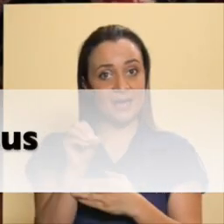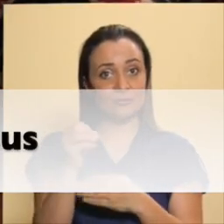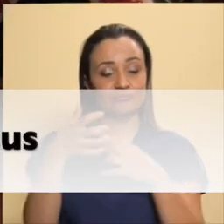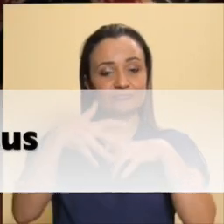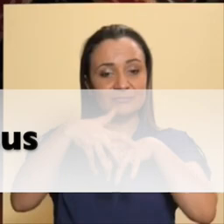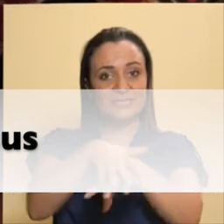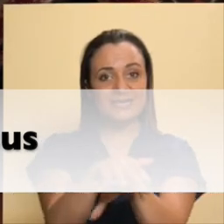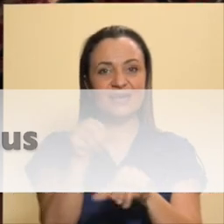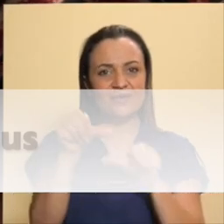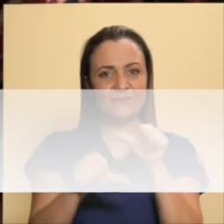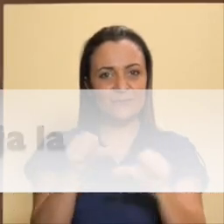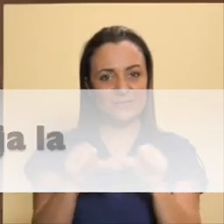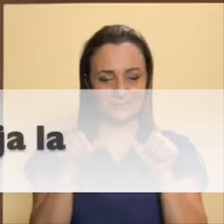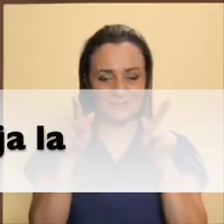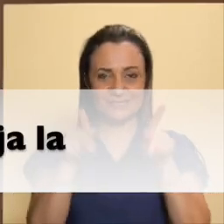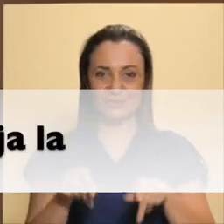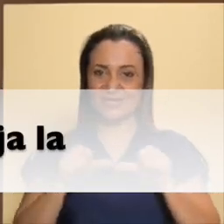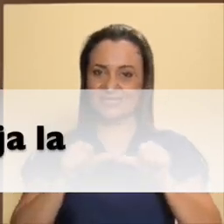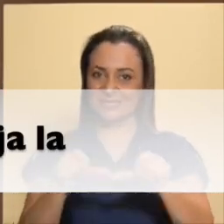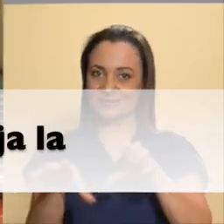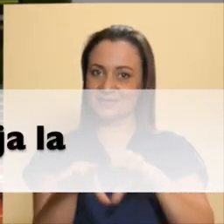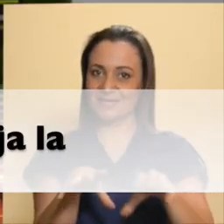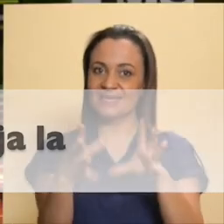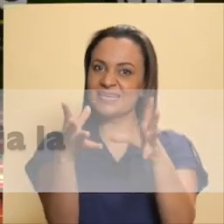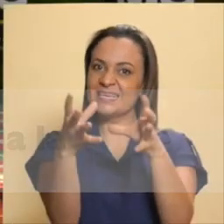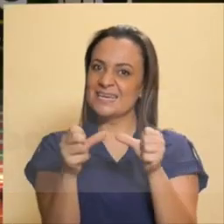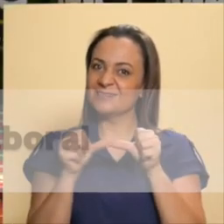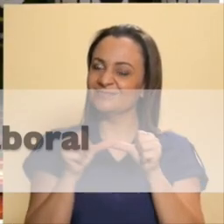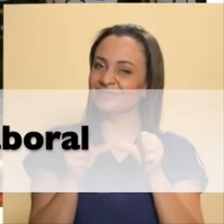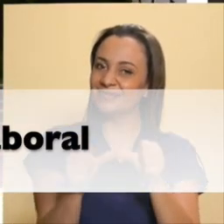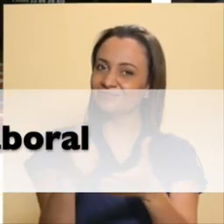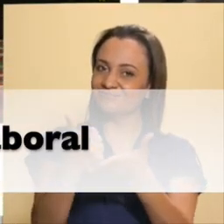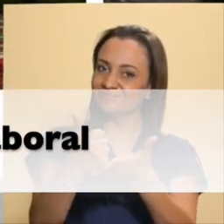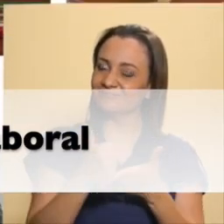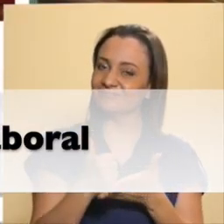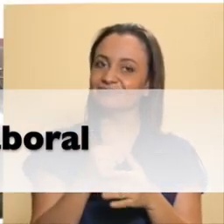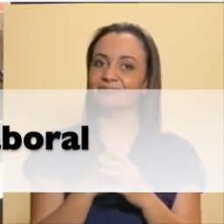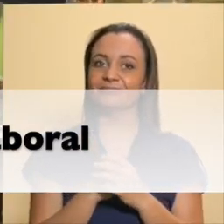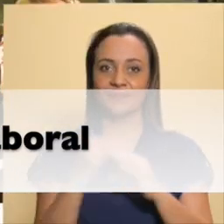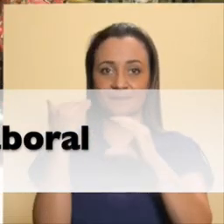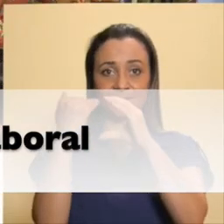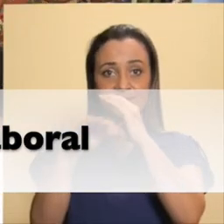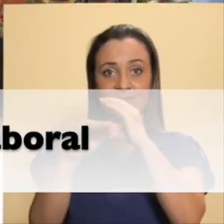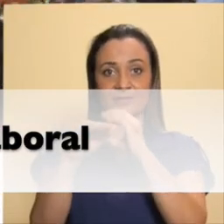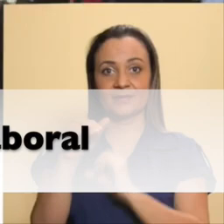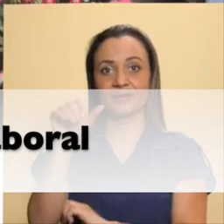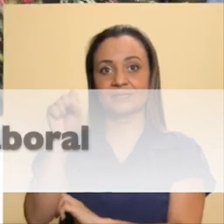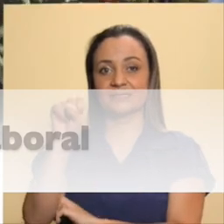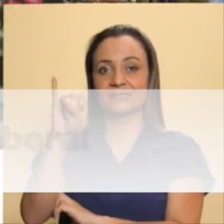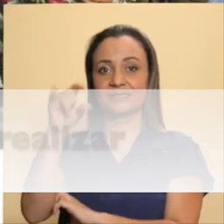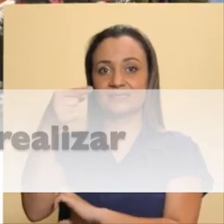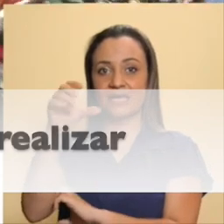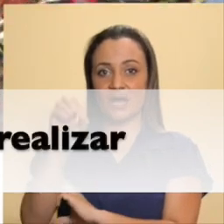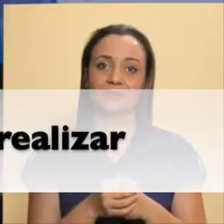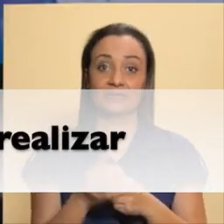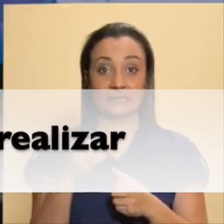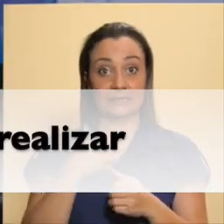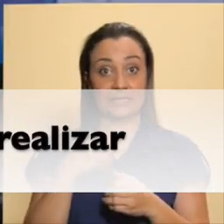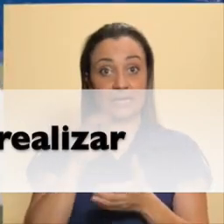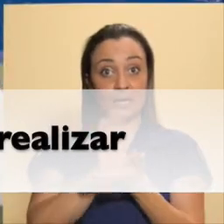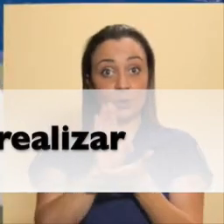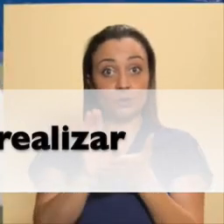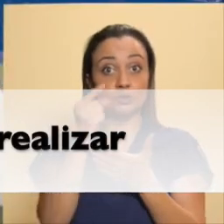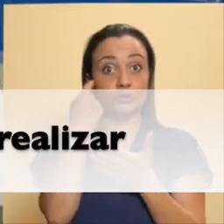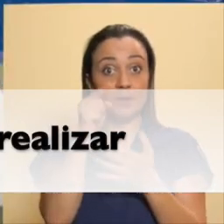para concretar o fortalecer sus ideas de negocio. Adicionalmente, se trabaja la capacitación en empresas para la inclusión laboral de personas